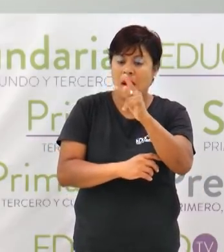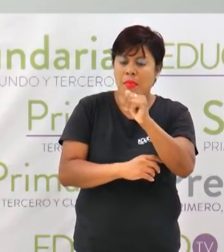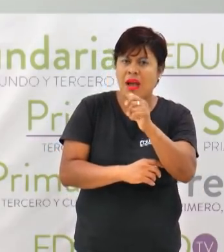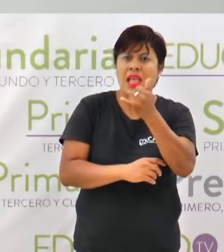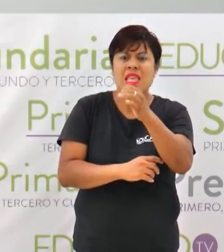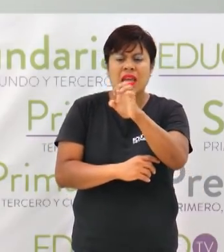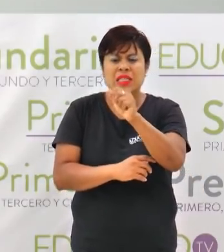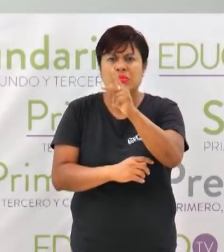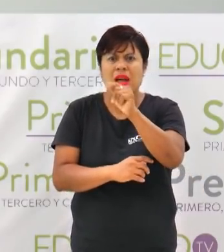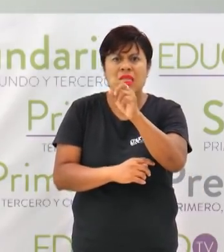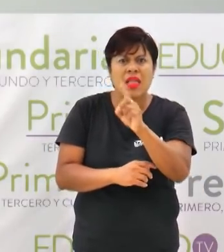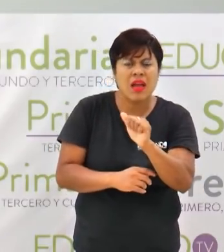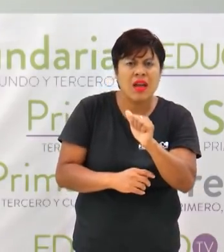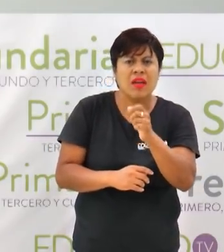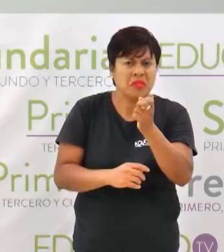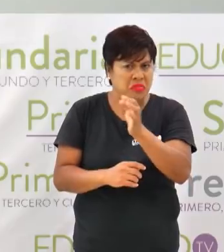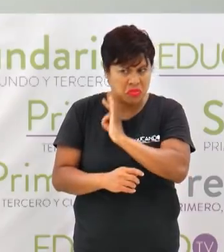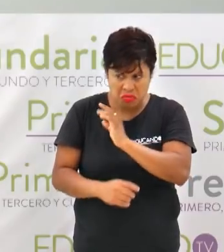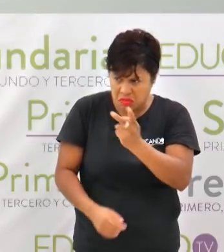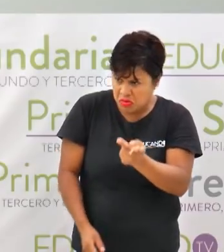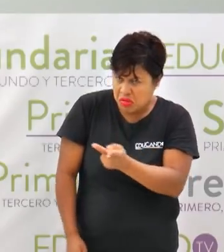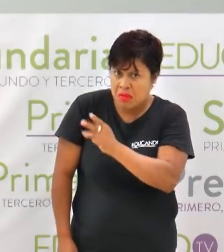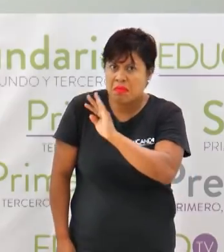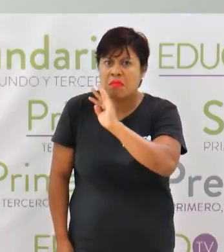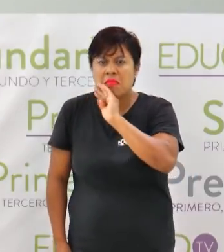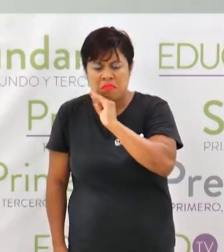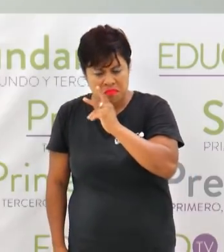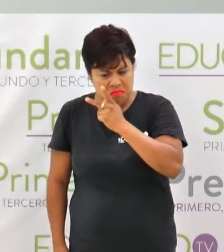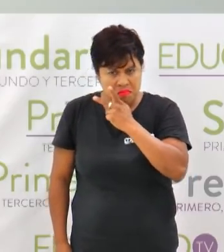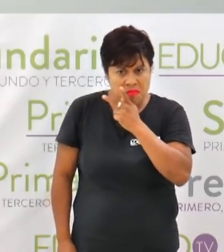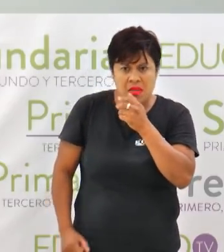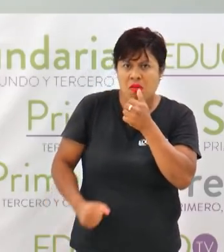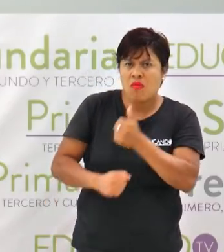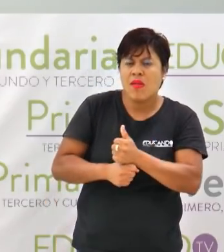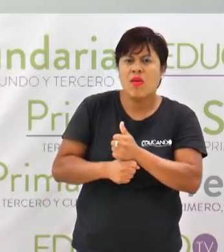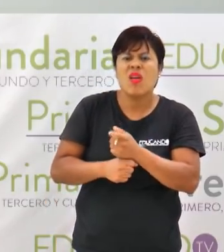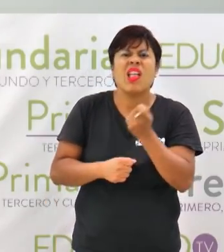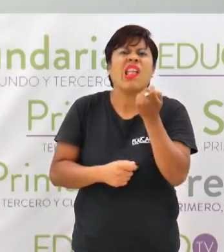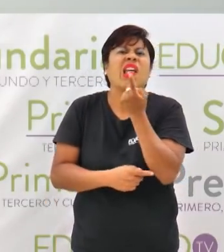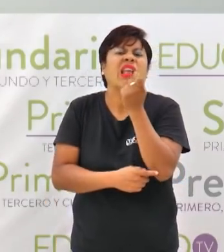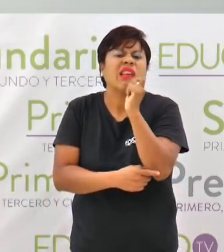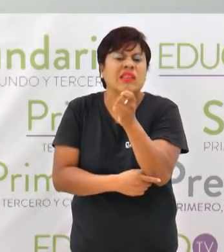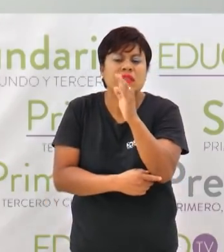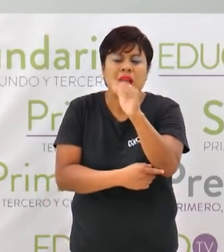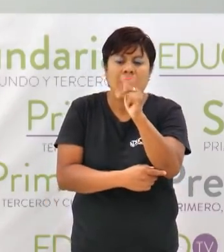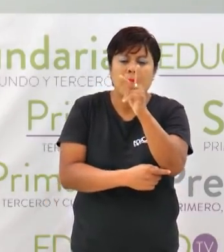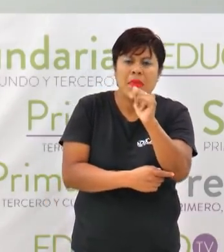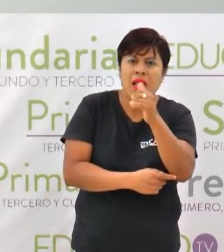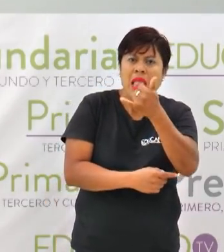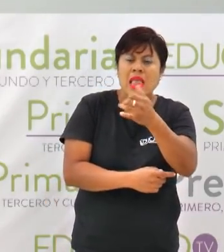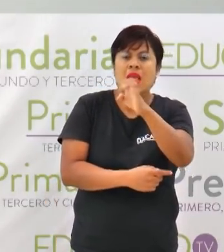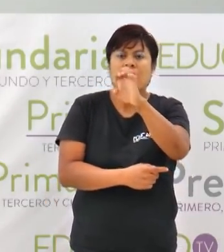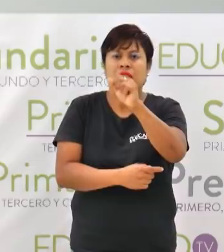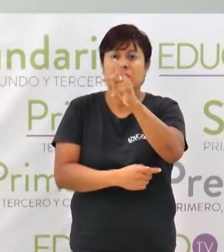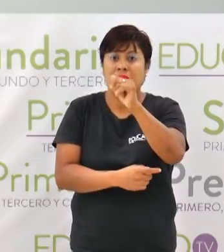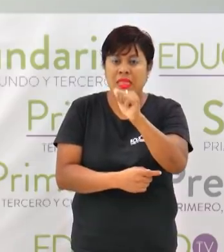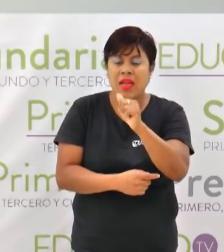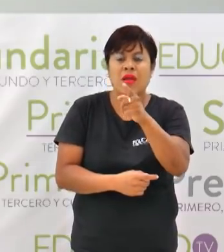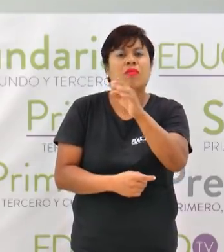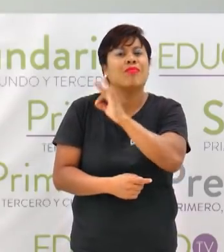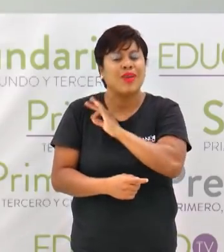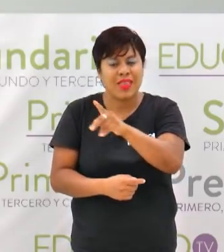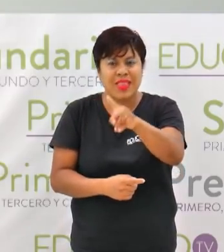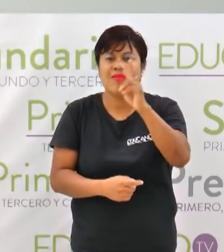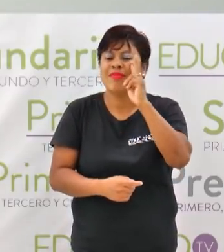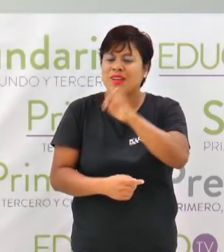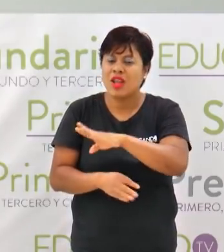y espada? Puedes preguntarle a papá, a mamá, a abuelo, ¿qué significa a capa y espada? Y te vas a dar